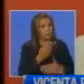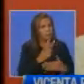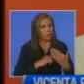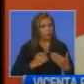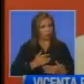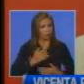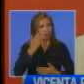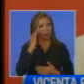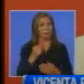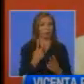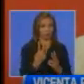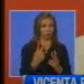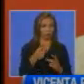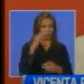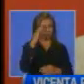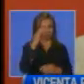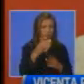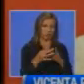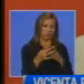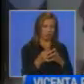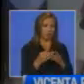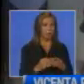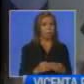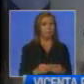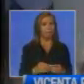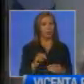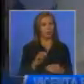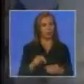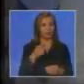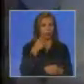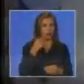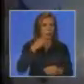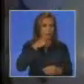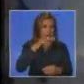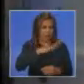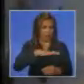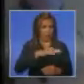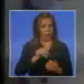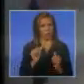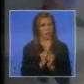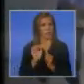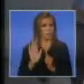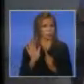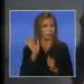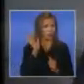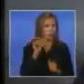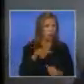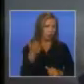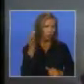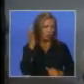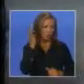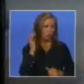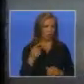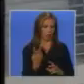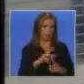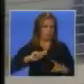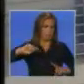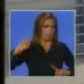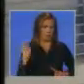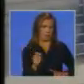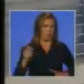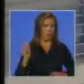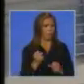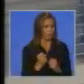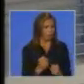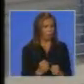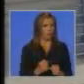Son dos guías, un guía que le llaman el Manaba, junto con las mujeres. Los dos al mismo tiempo lo golpean salvajemente. Asegura